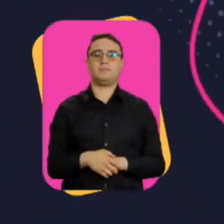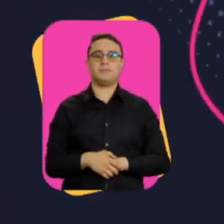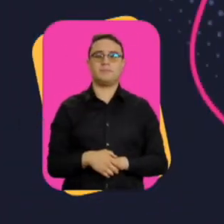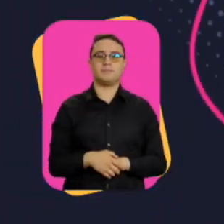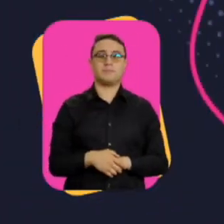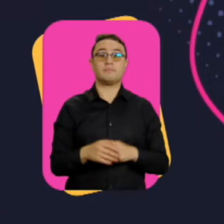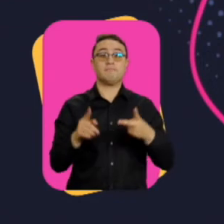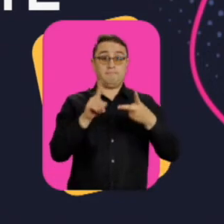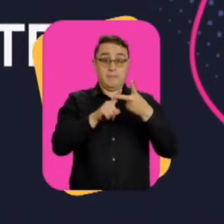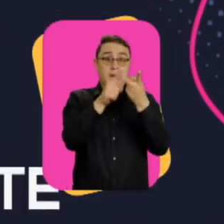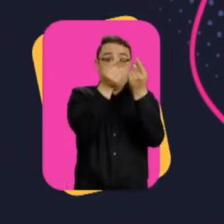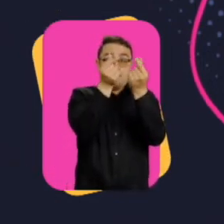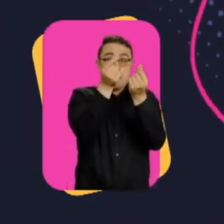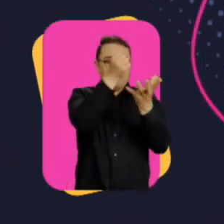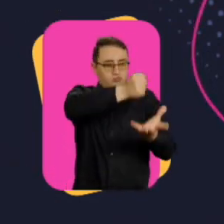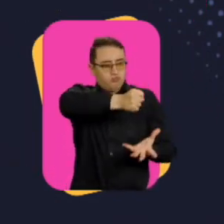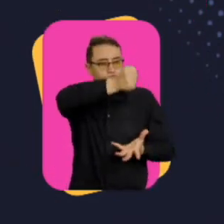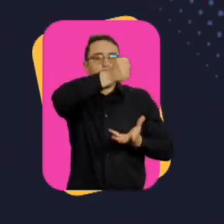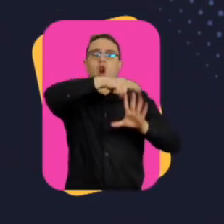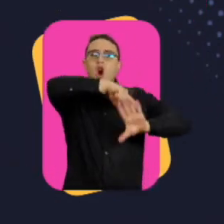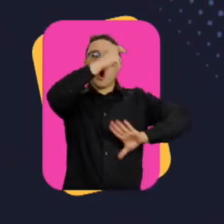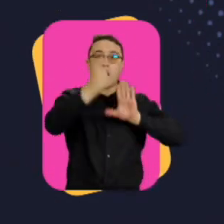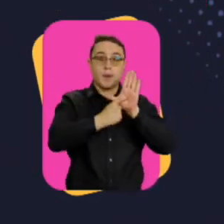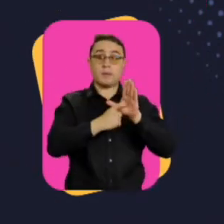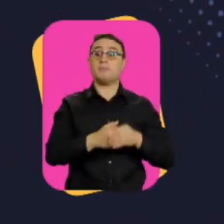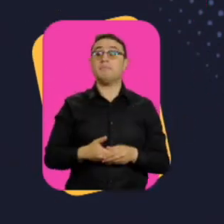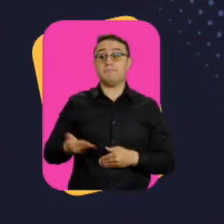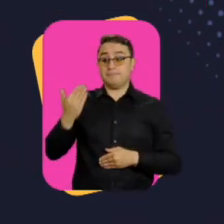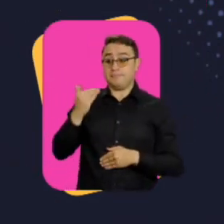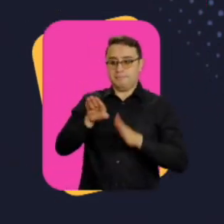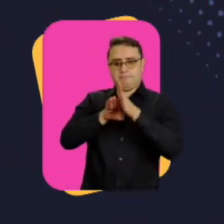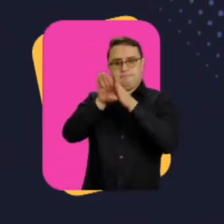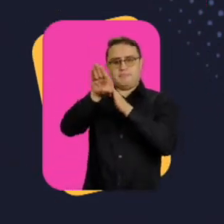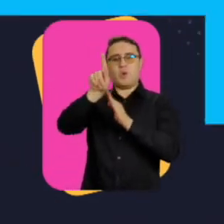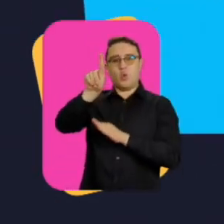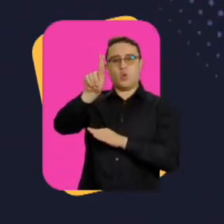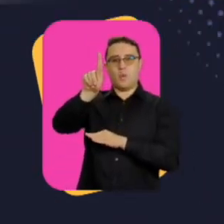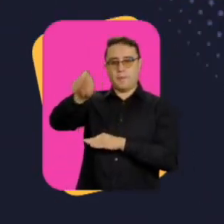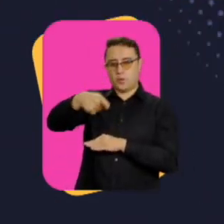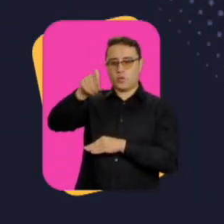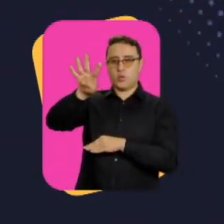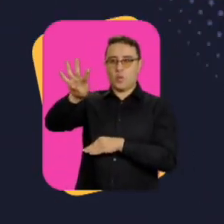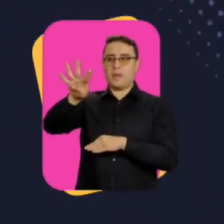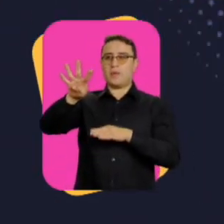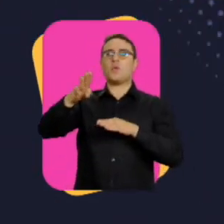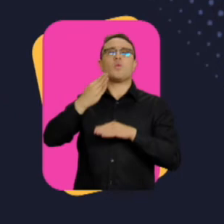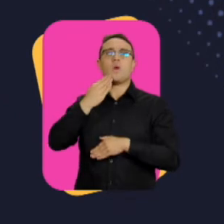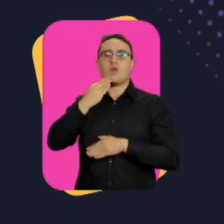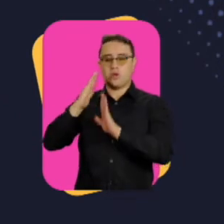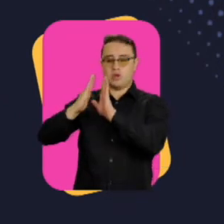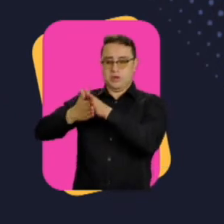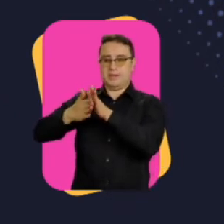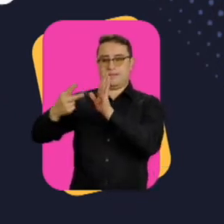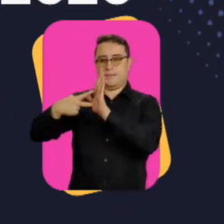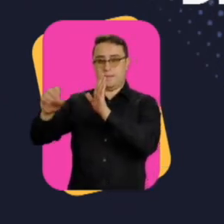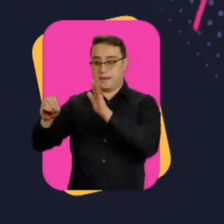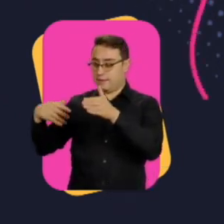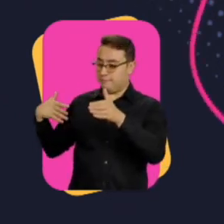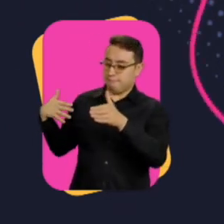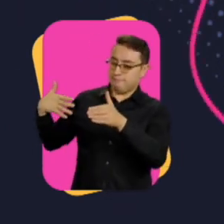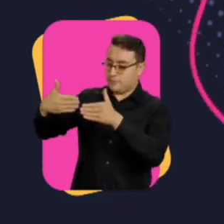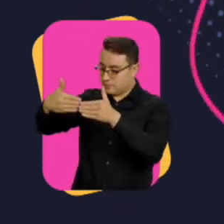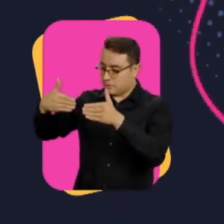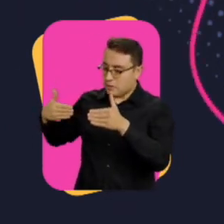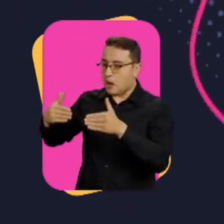Liquidez corriente. Teniendo un indicador de 1.4 al corte de diciembre de 2020, se observa